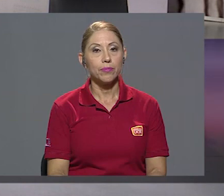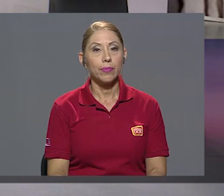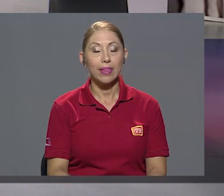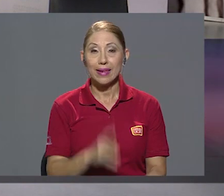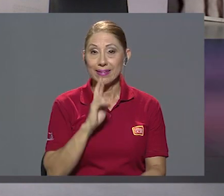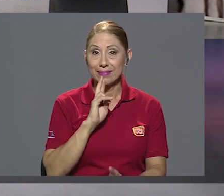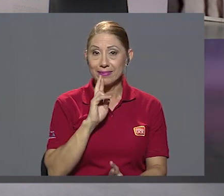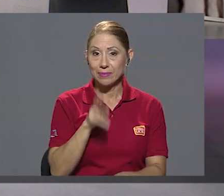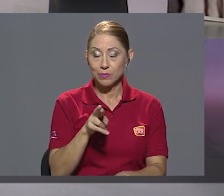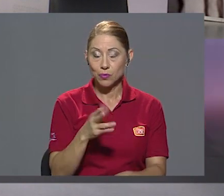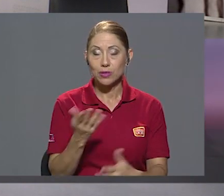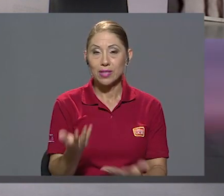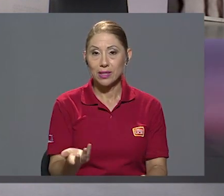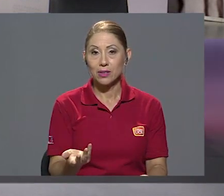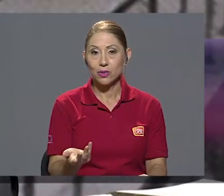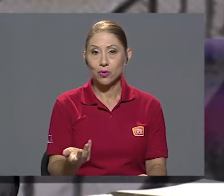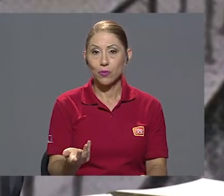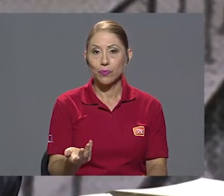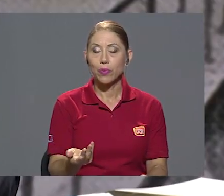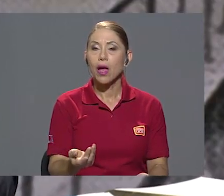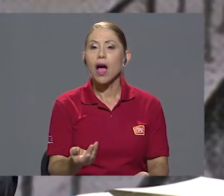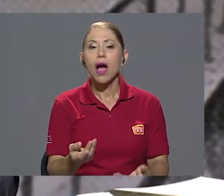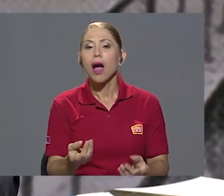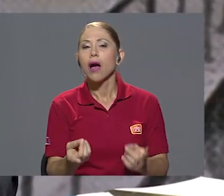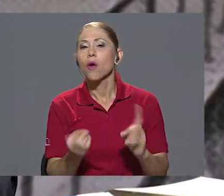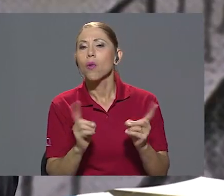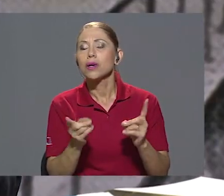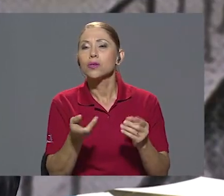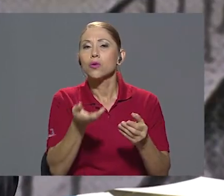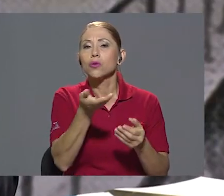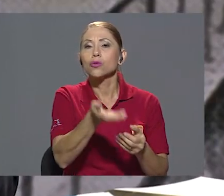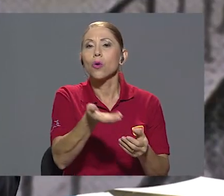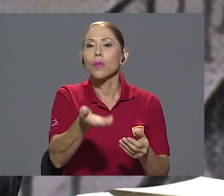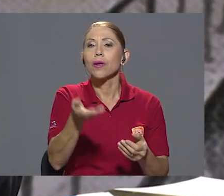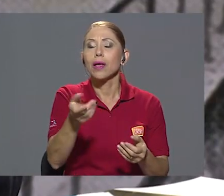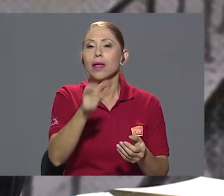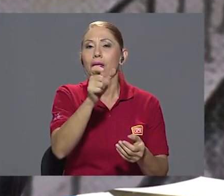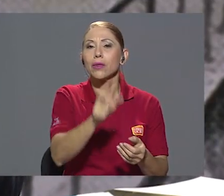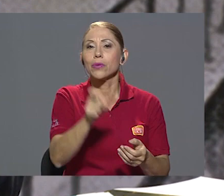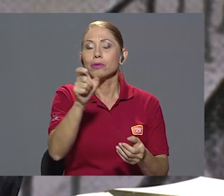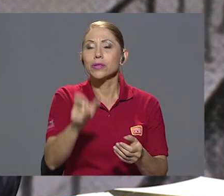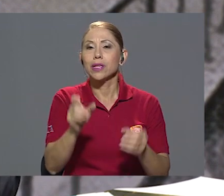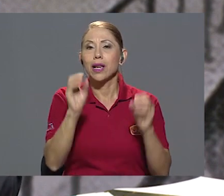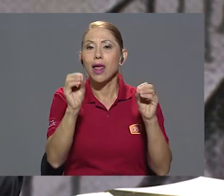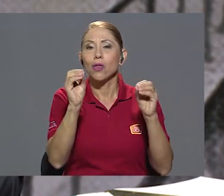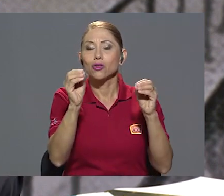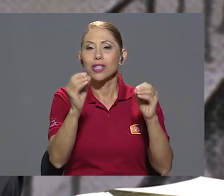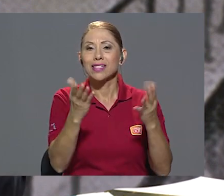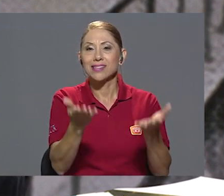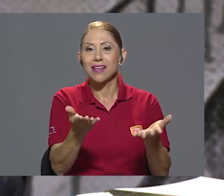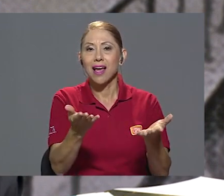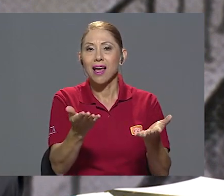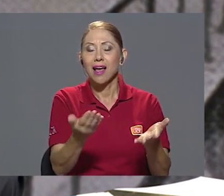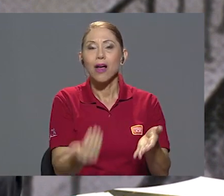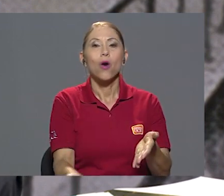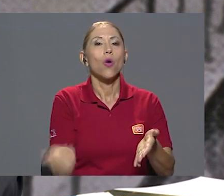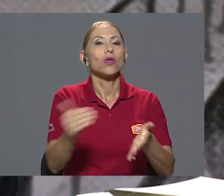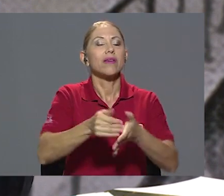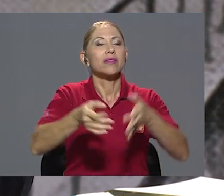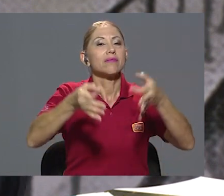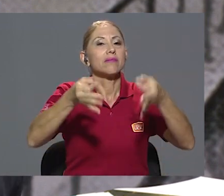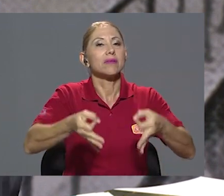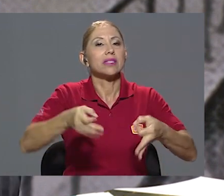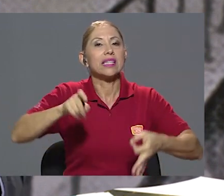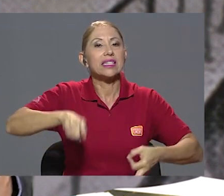respondiendo a esos retos de la docencia, se ratifica la necesidad